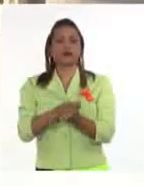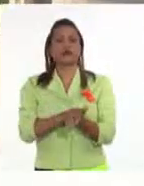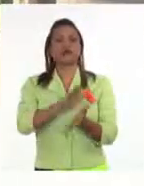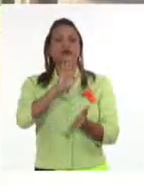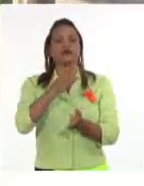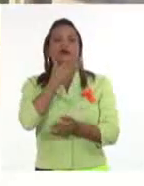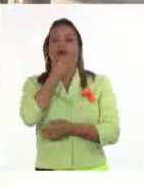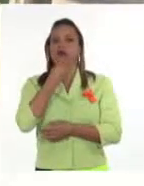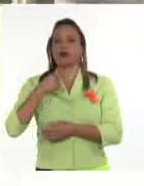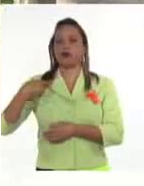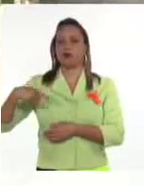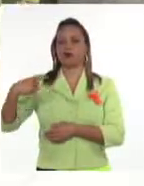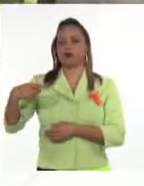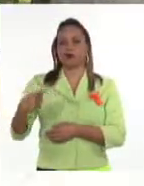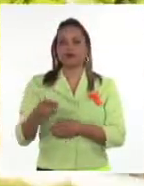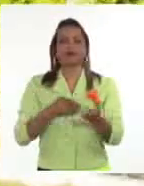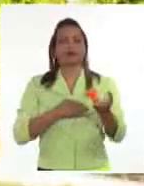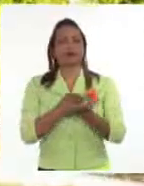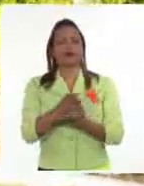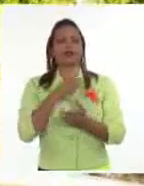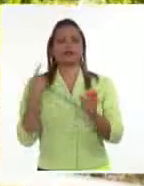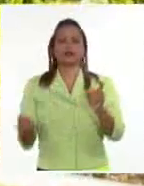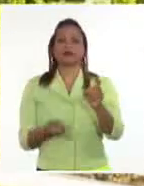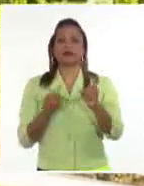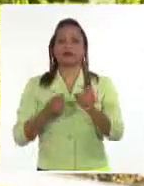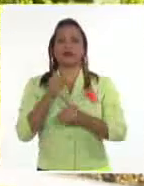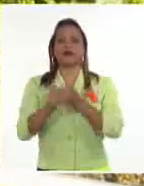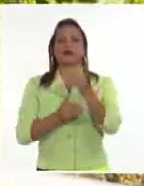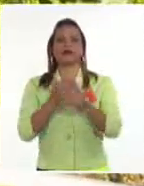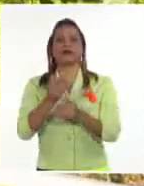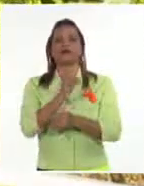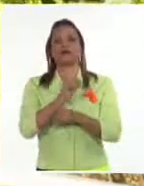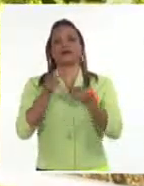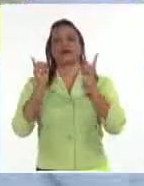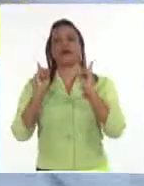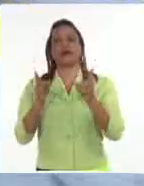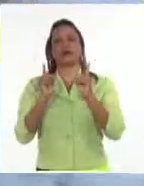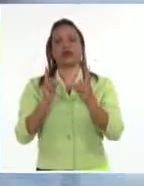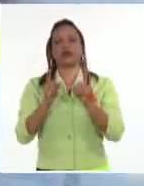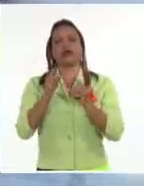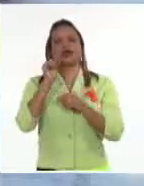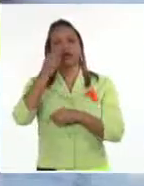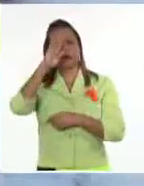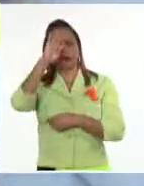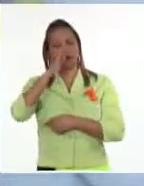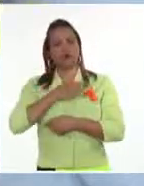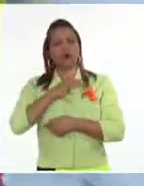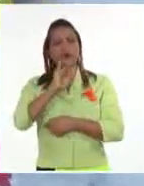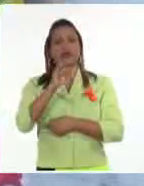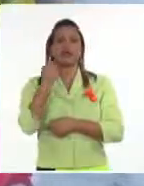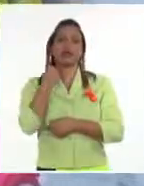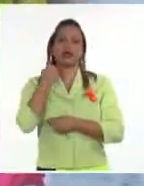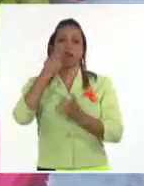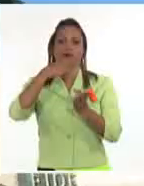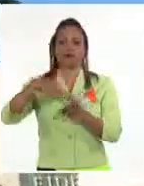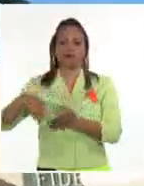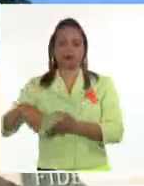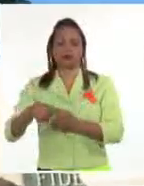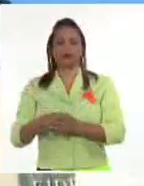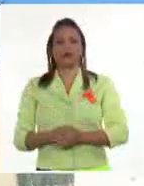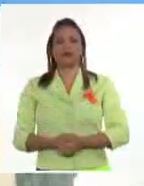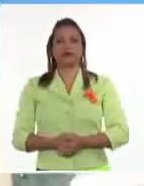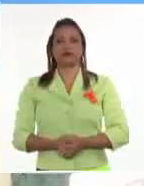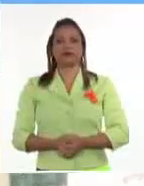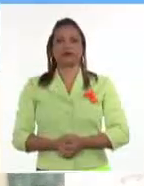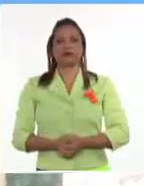fortalecen continuidad de proceso social y político en un país que hoy reverencia a Fidel a 7 años de su desaparición física,